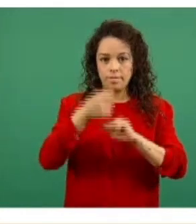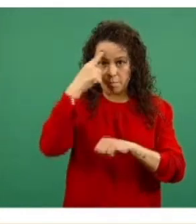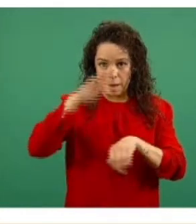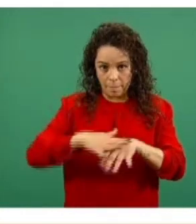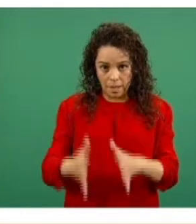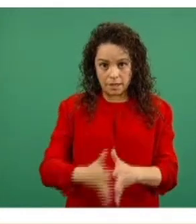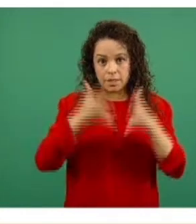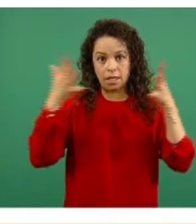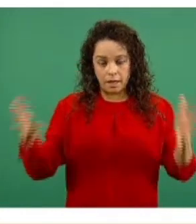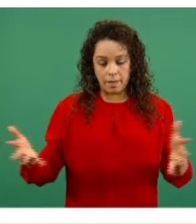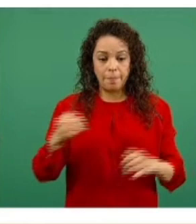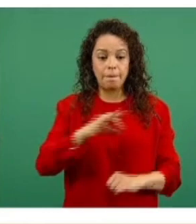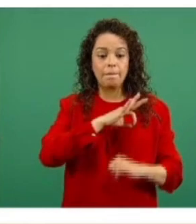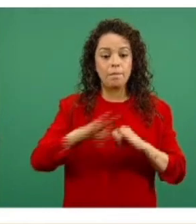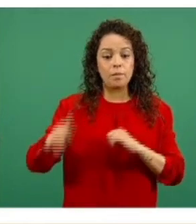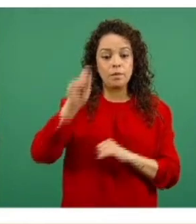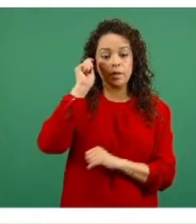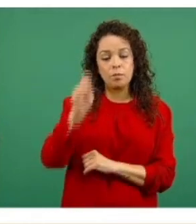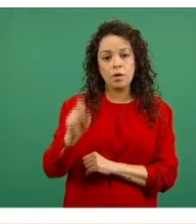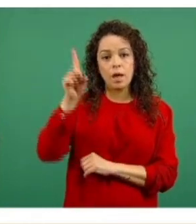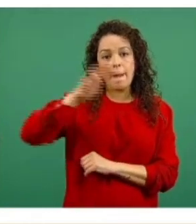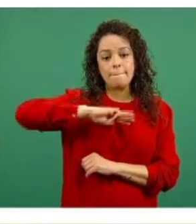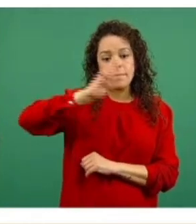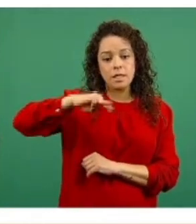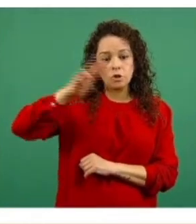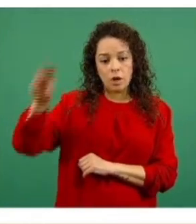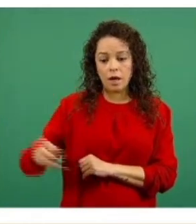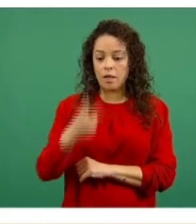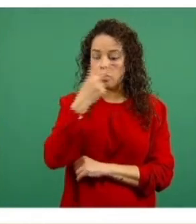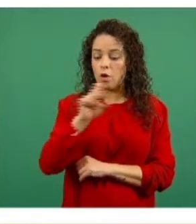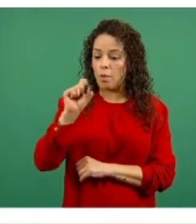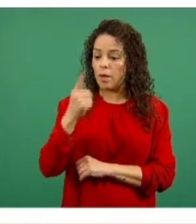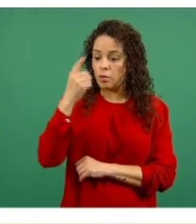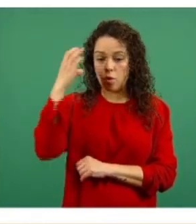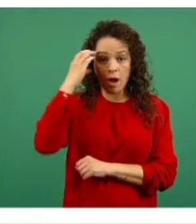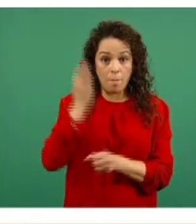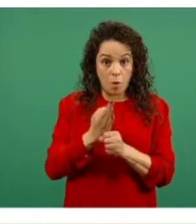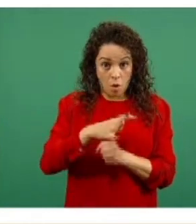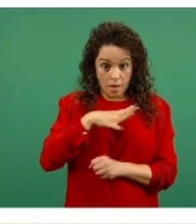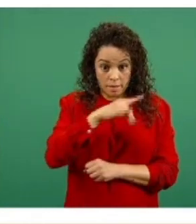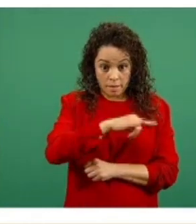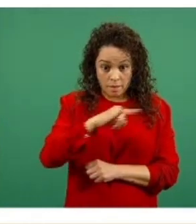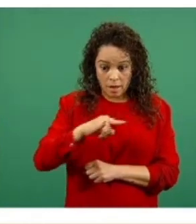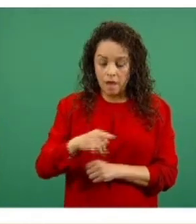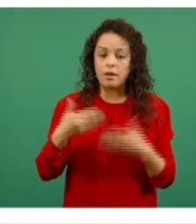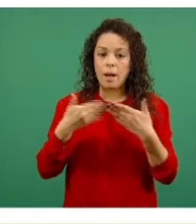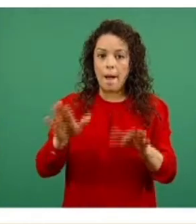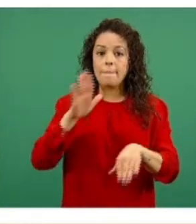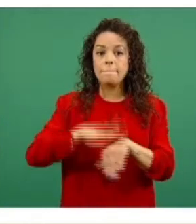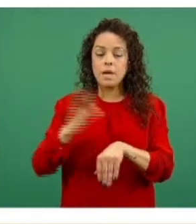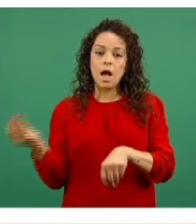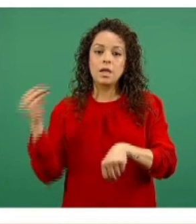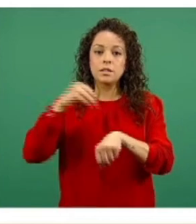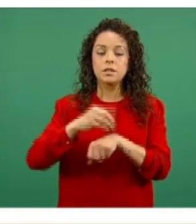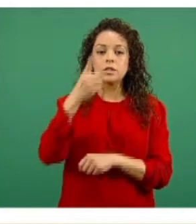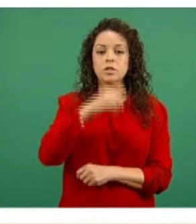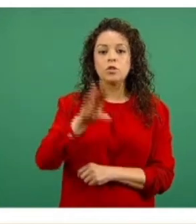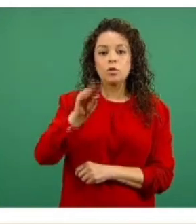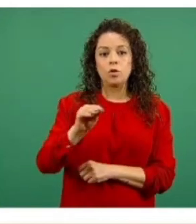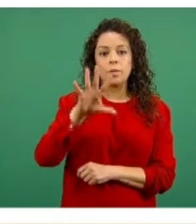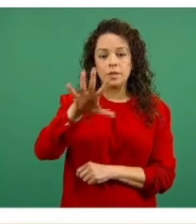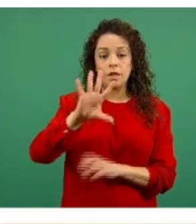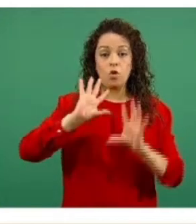finalmente Michoacán, de 221 camas que tenemos hoy, vamos a aperturar 195 camas más para llegar